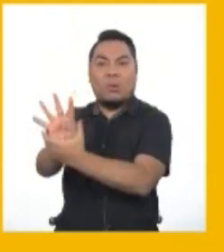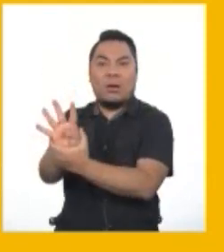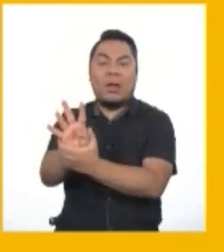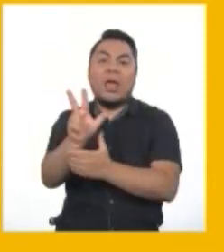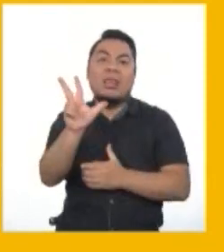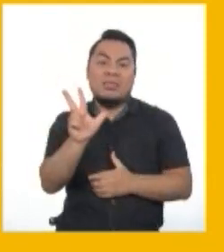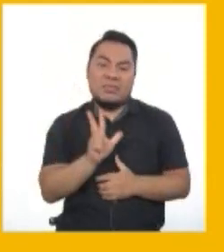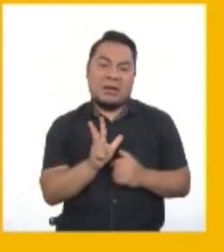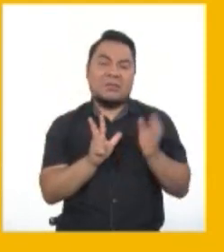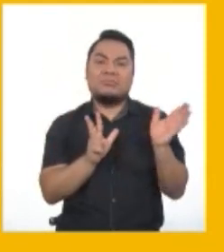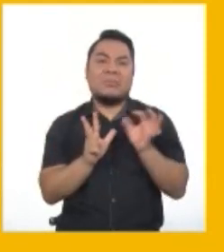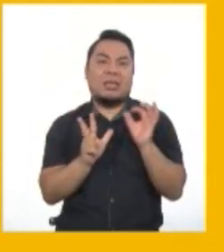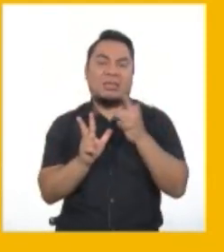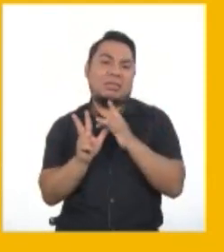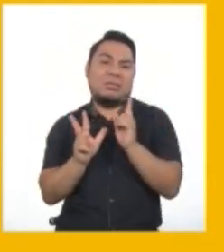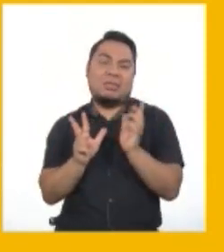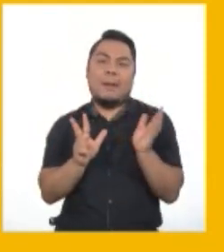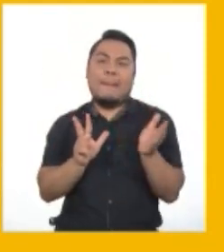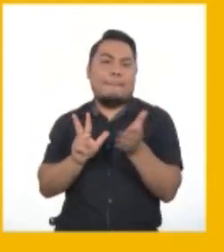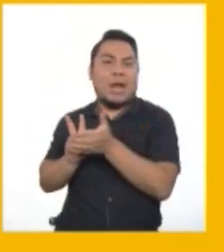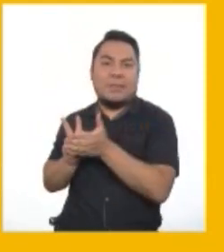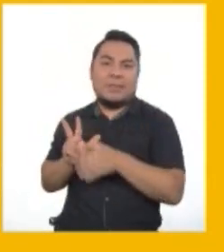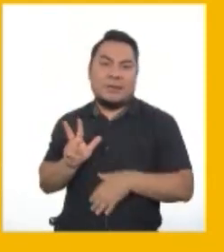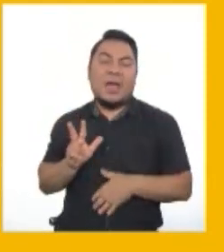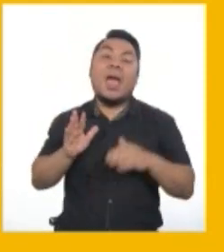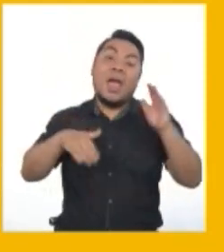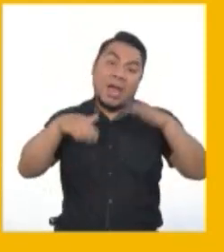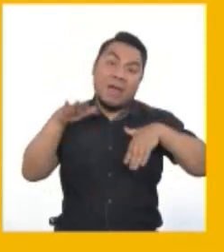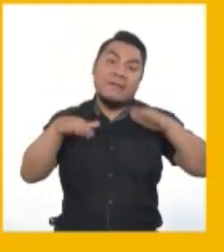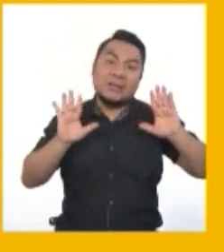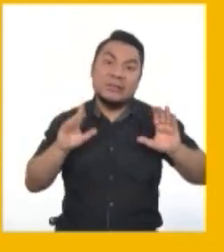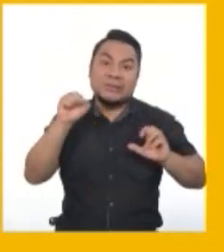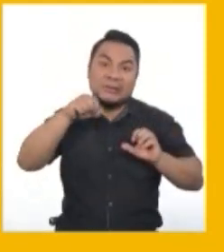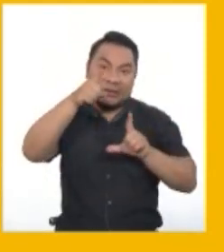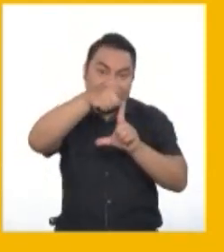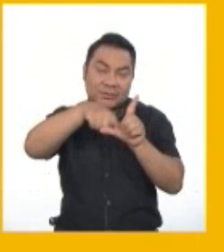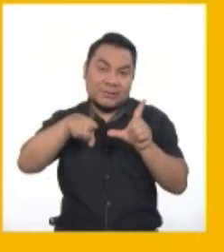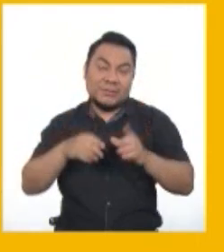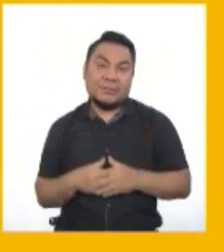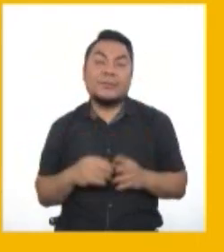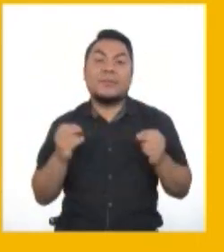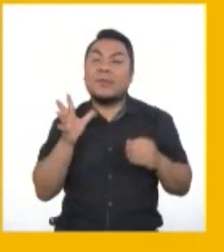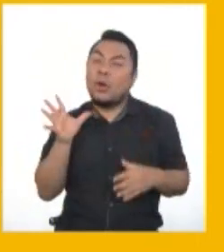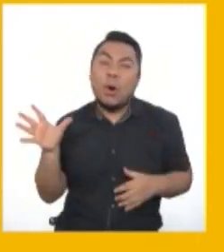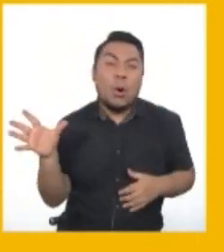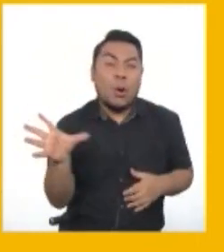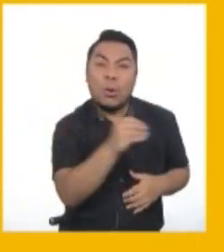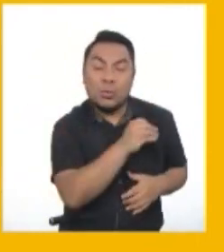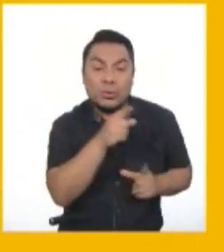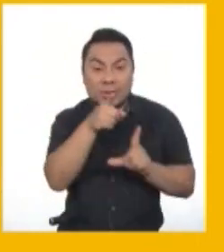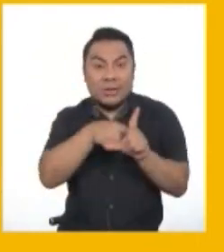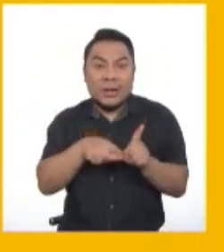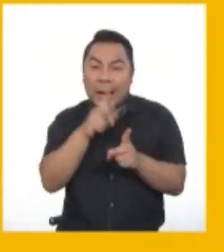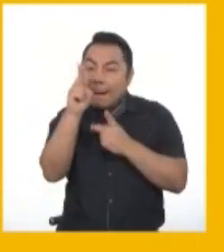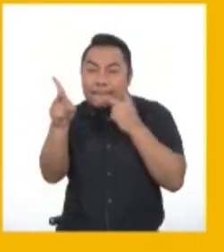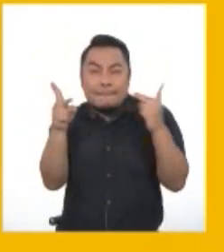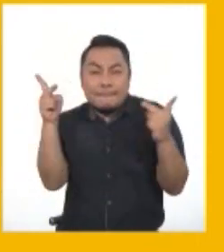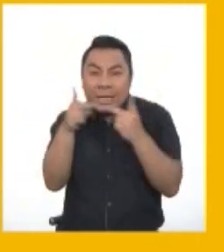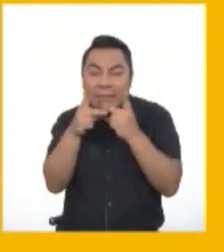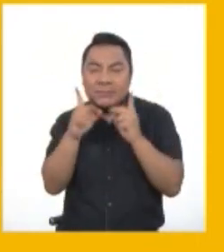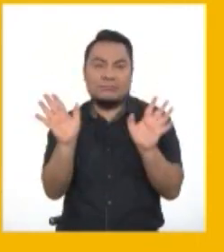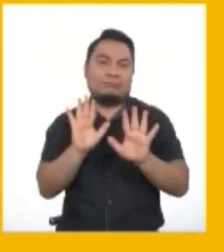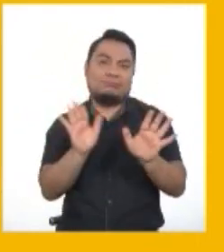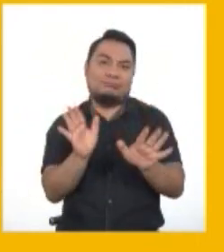flores. A veces sucede así cuando dividimos, pues no todas las divisiones son